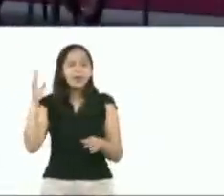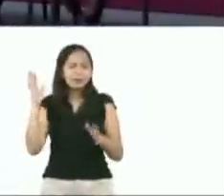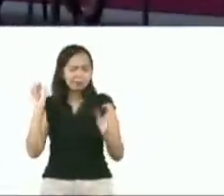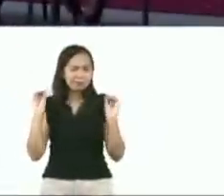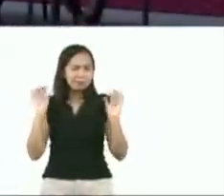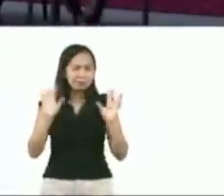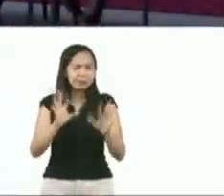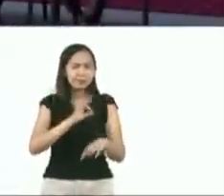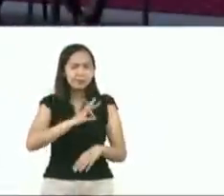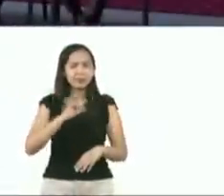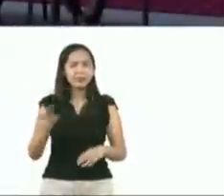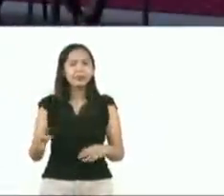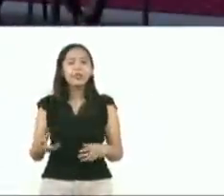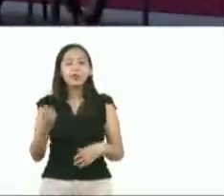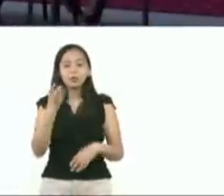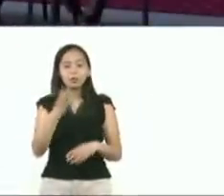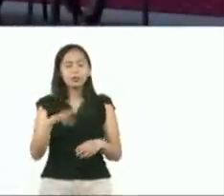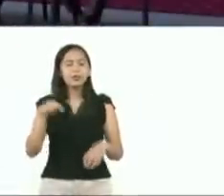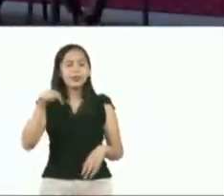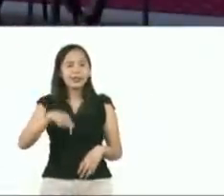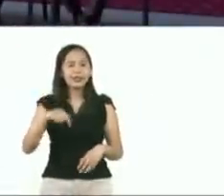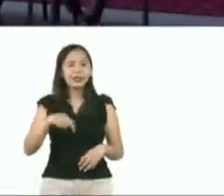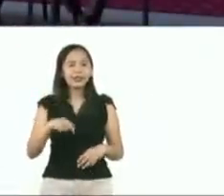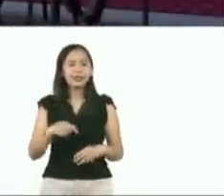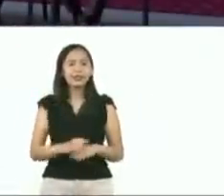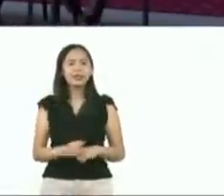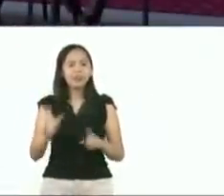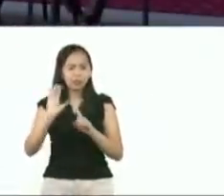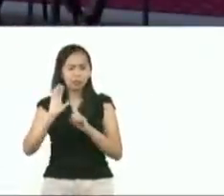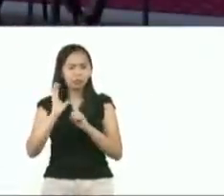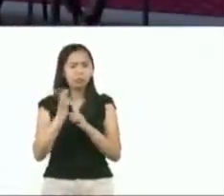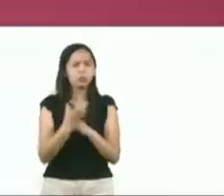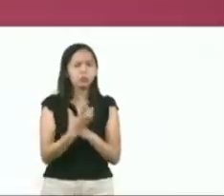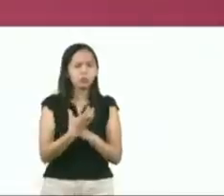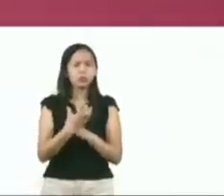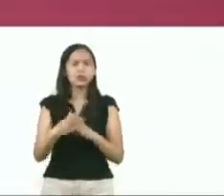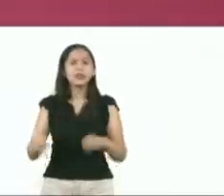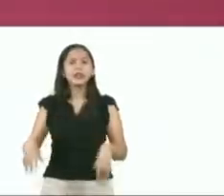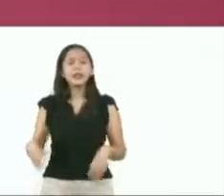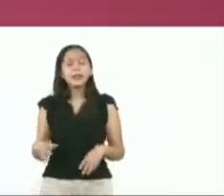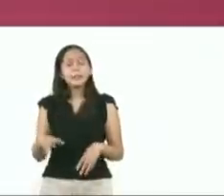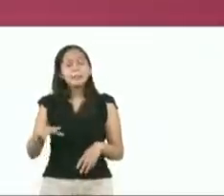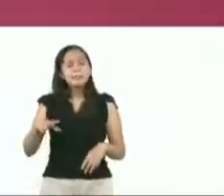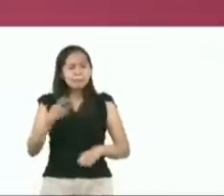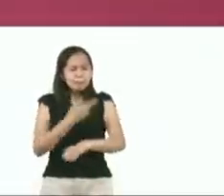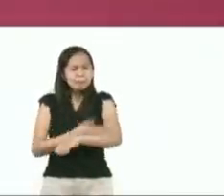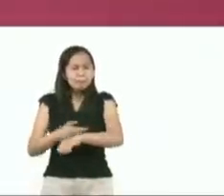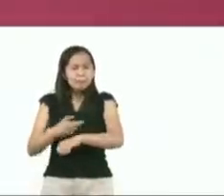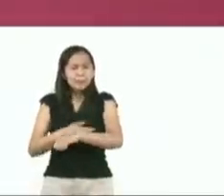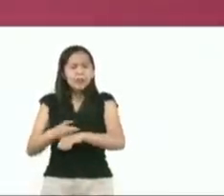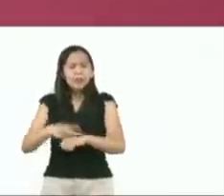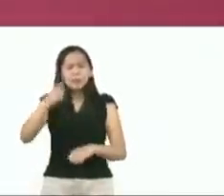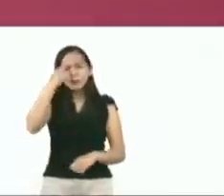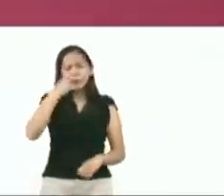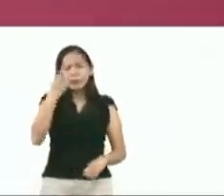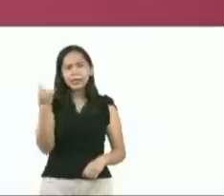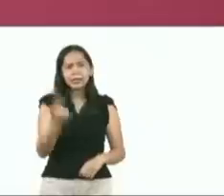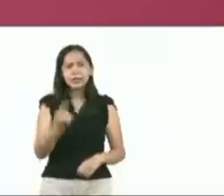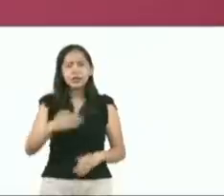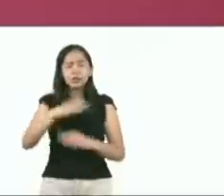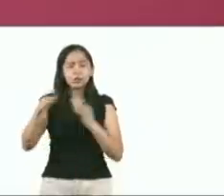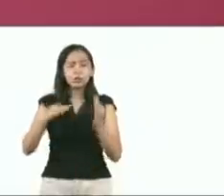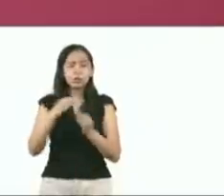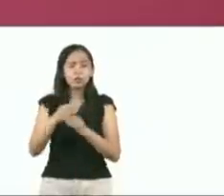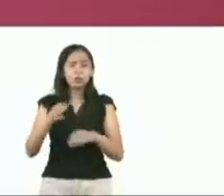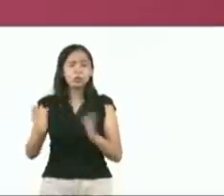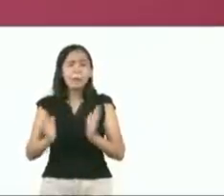El comité organizador de este gran evento, tenemos una estrategia para que todas y todos lleguen preparados físicamente